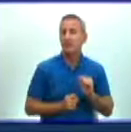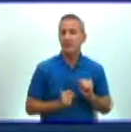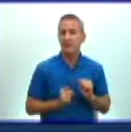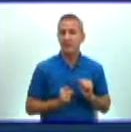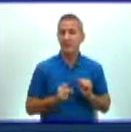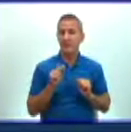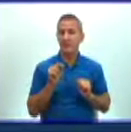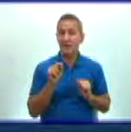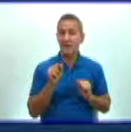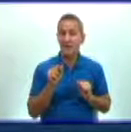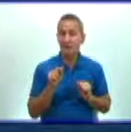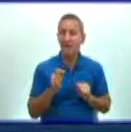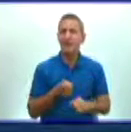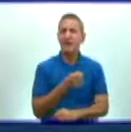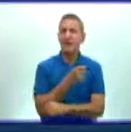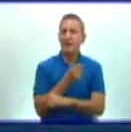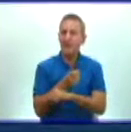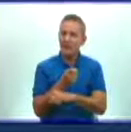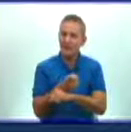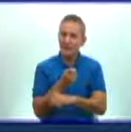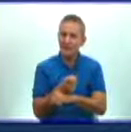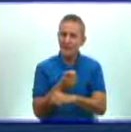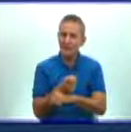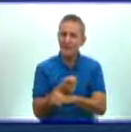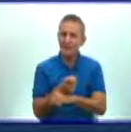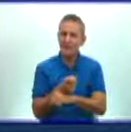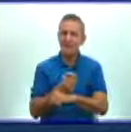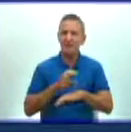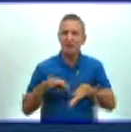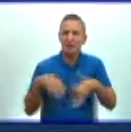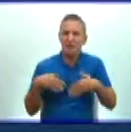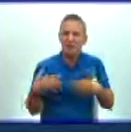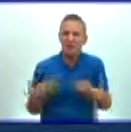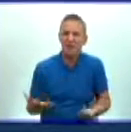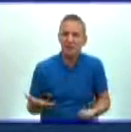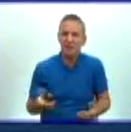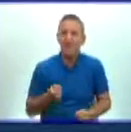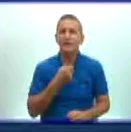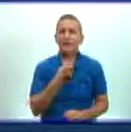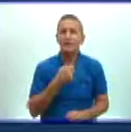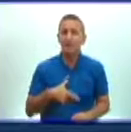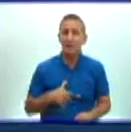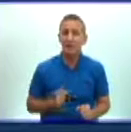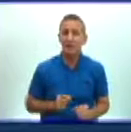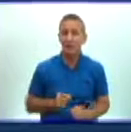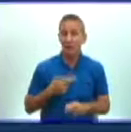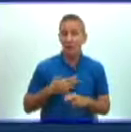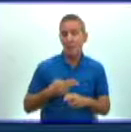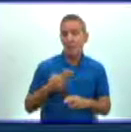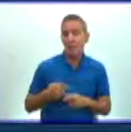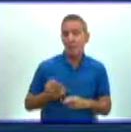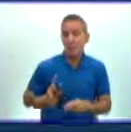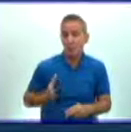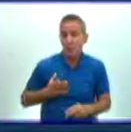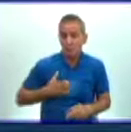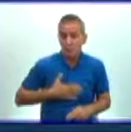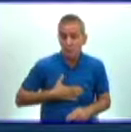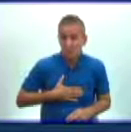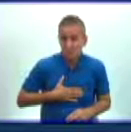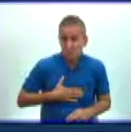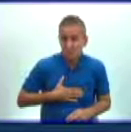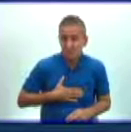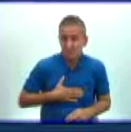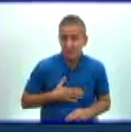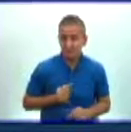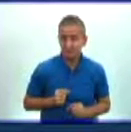premisa enseñar mediante su ejemplo. El pronombre personal, él. ¿Quién es él?